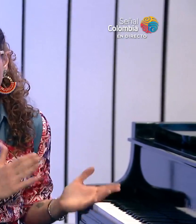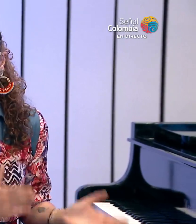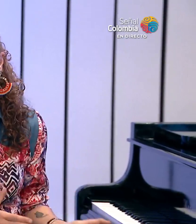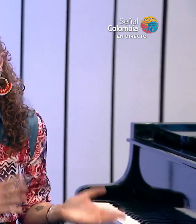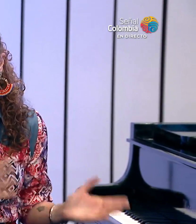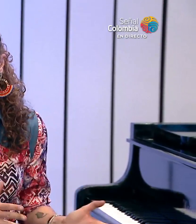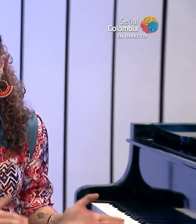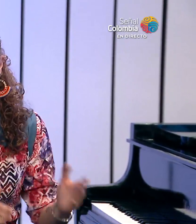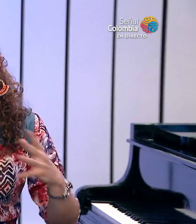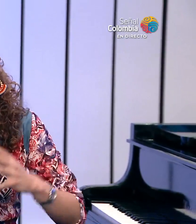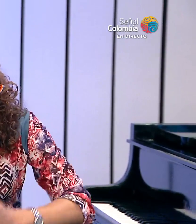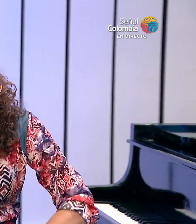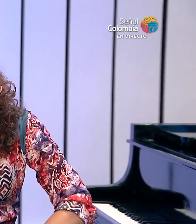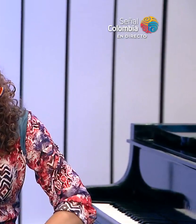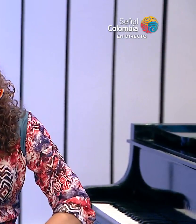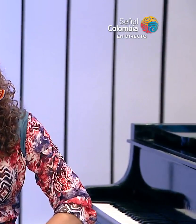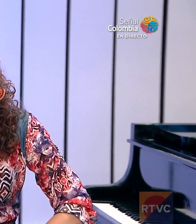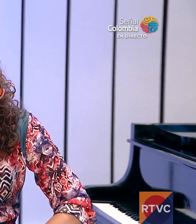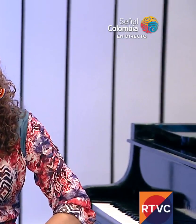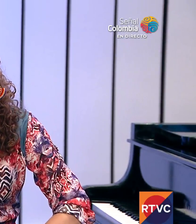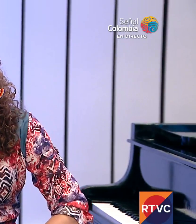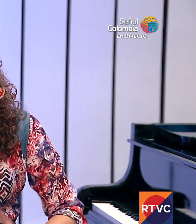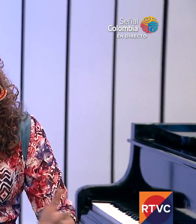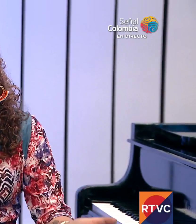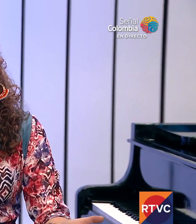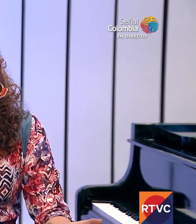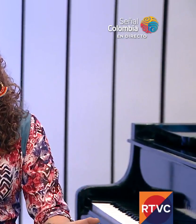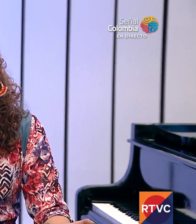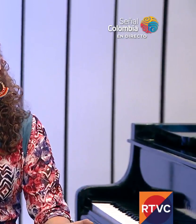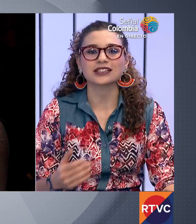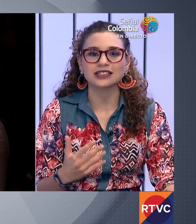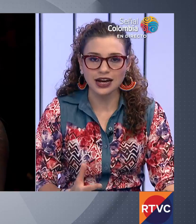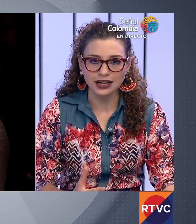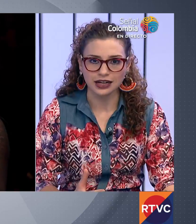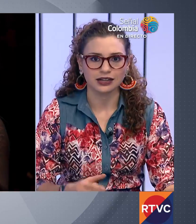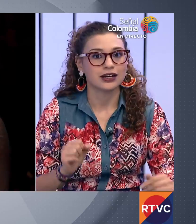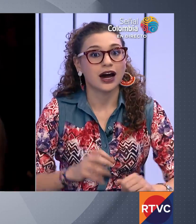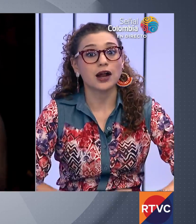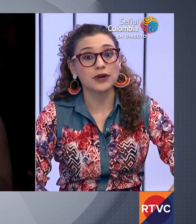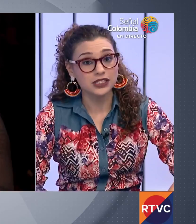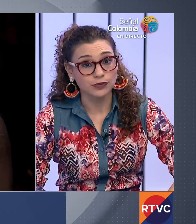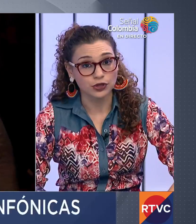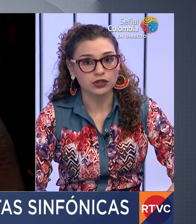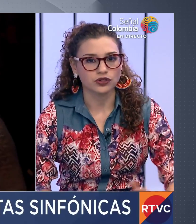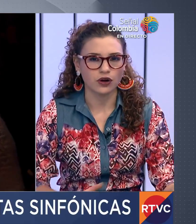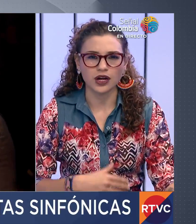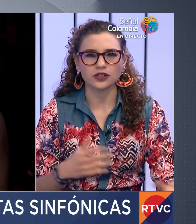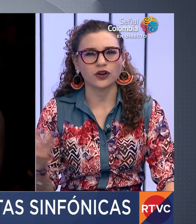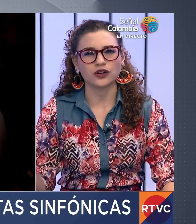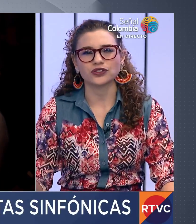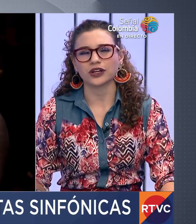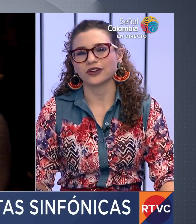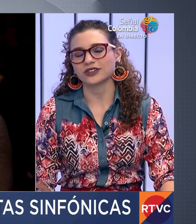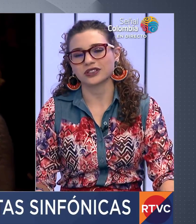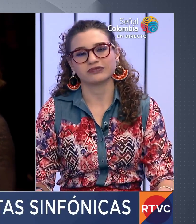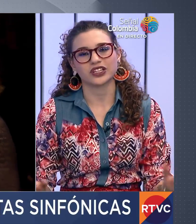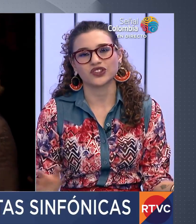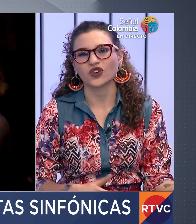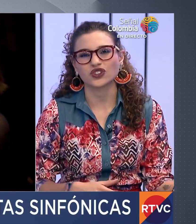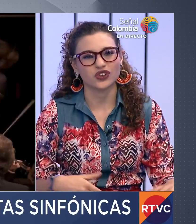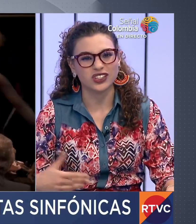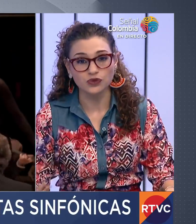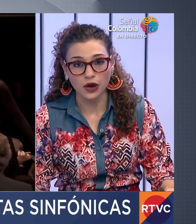qué comencé tocándola. La historia de las mujeres en las orquestas sinfónicas es larga. Al principio, estoy hablando de los